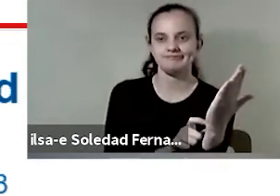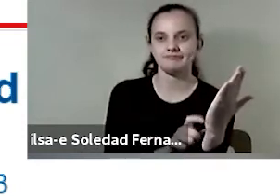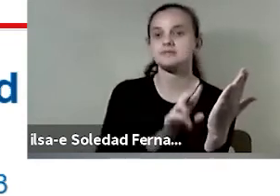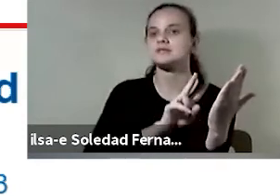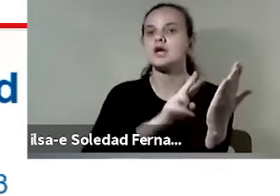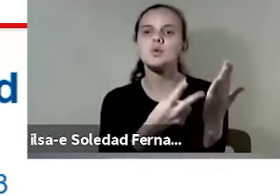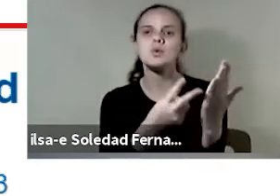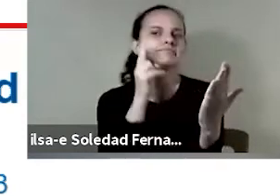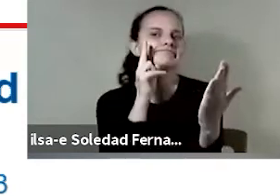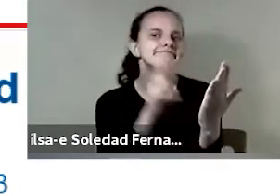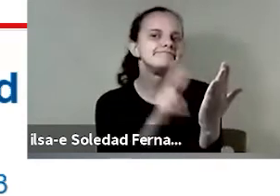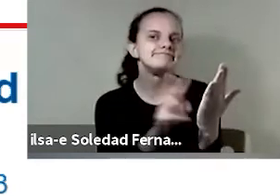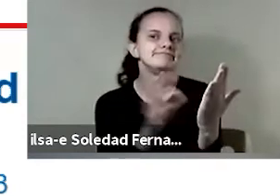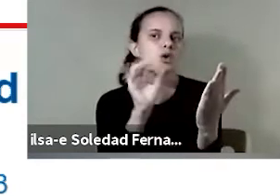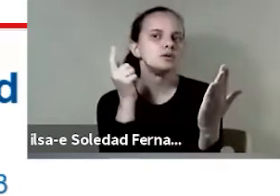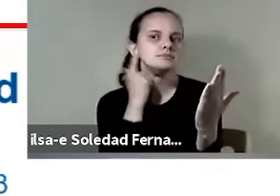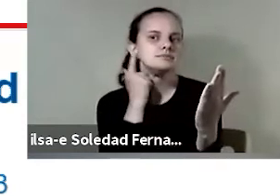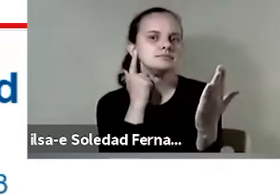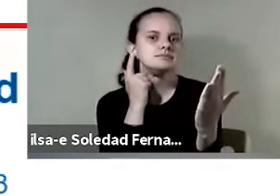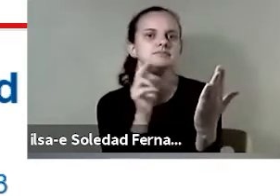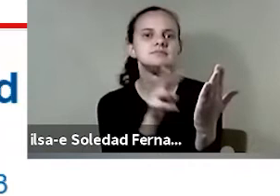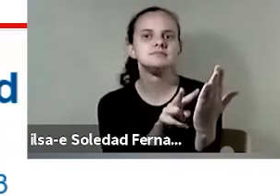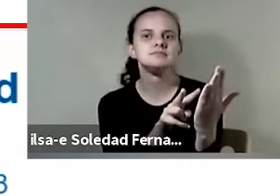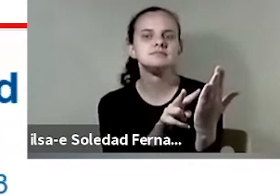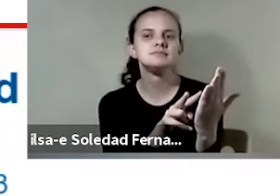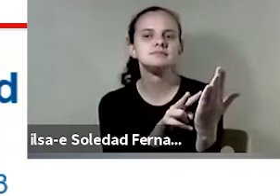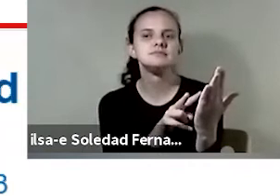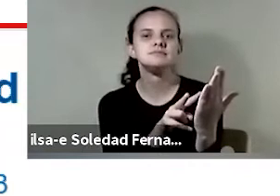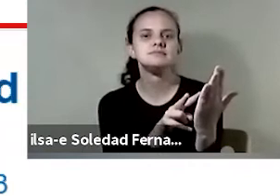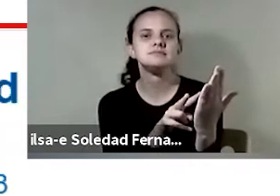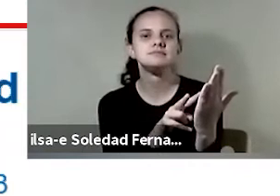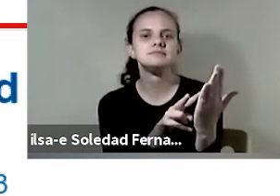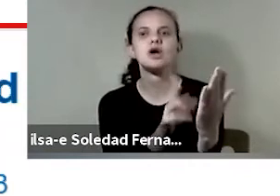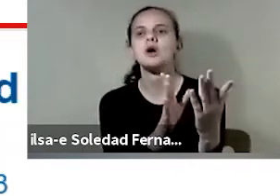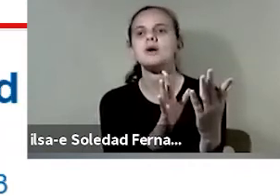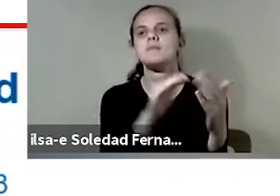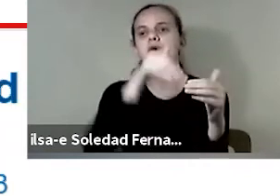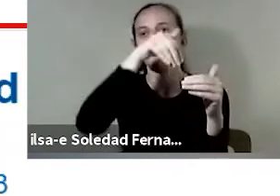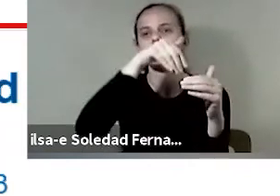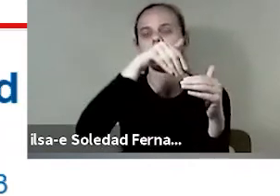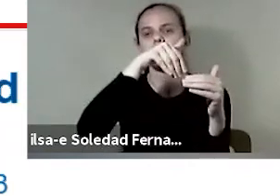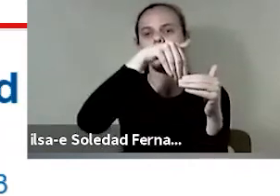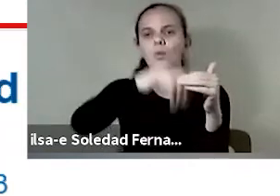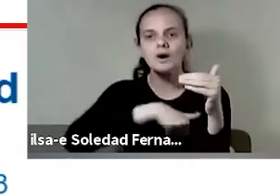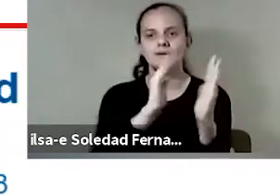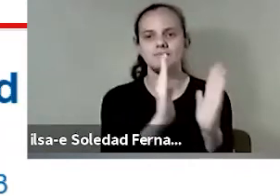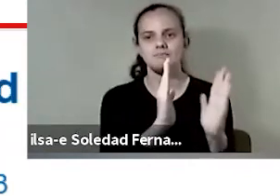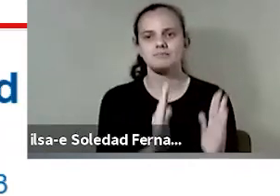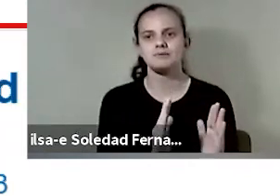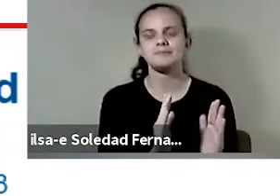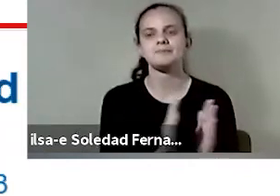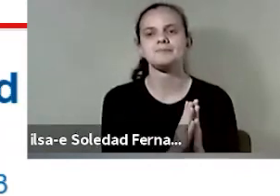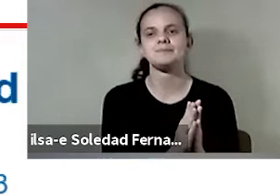poder inspeccionar o que van a ver del lado izquierdo. Lo segundo, a donde van a poder ingresar,